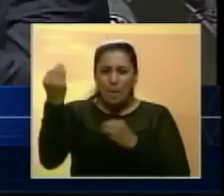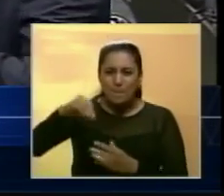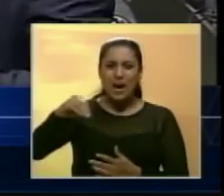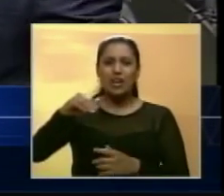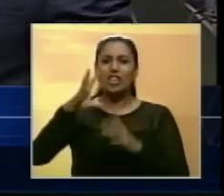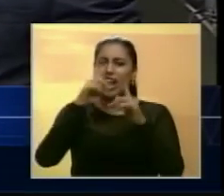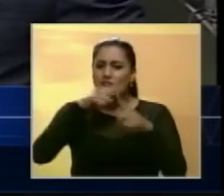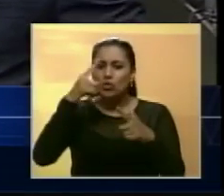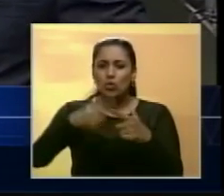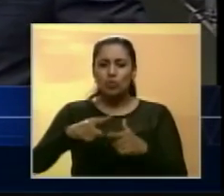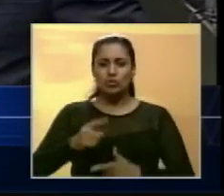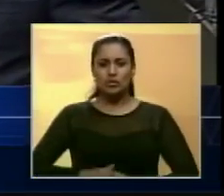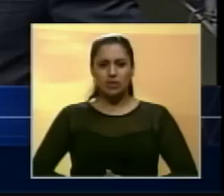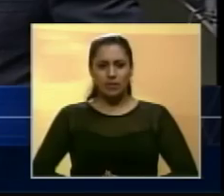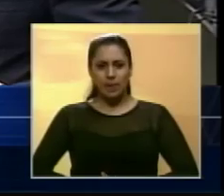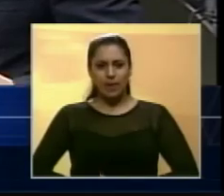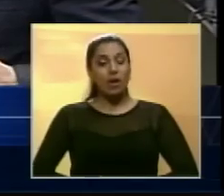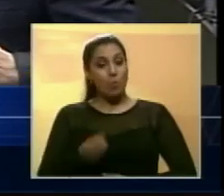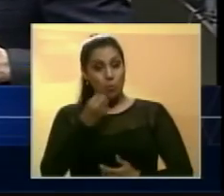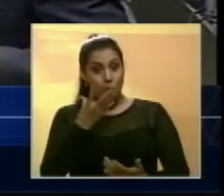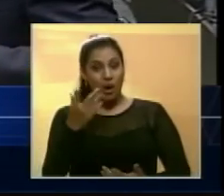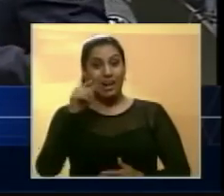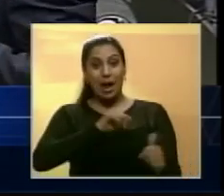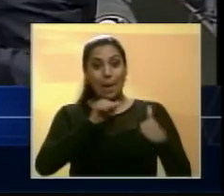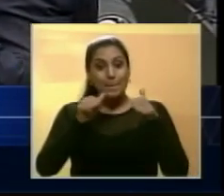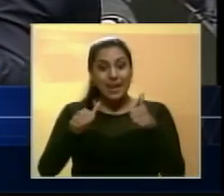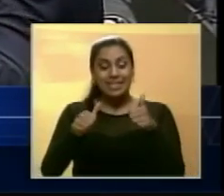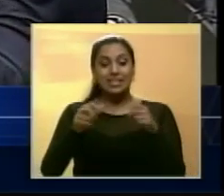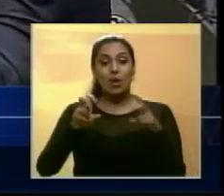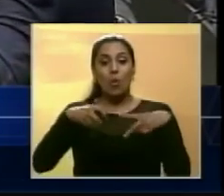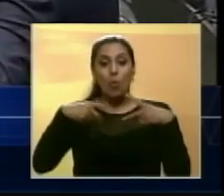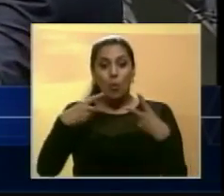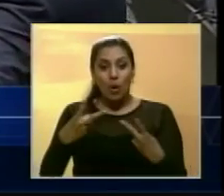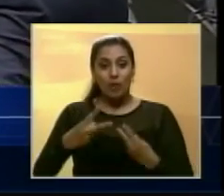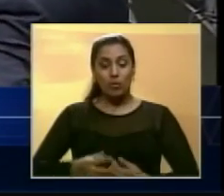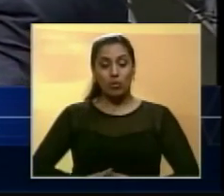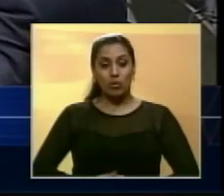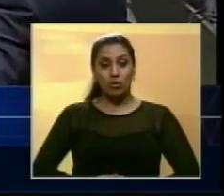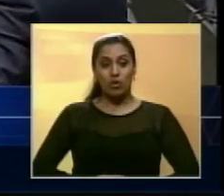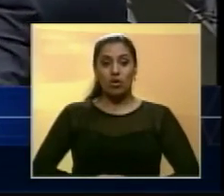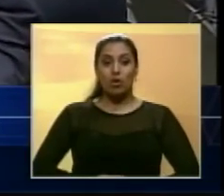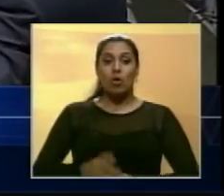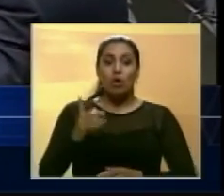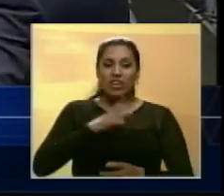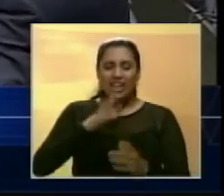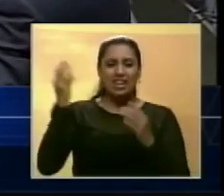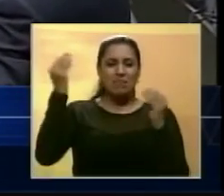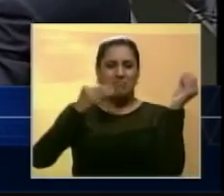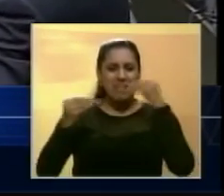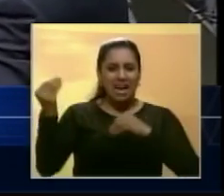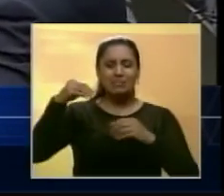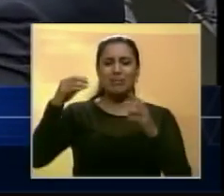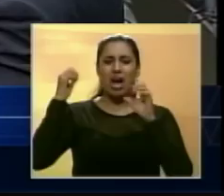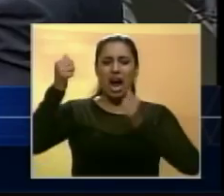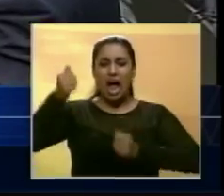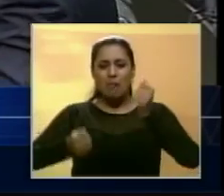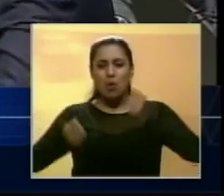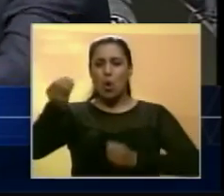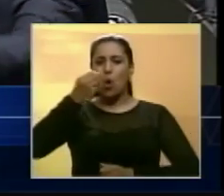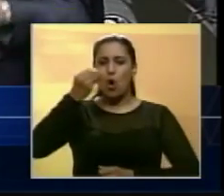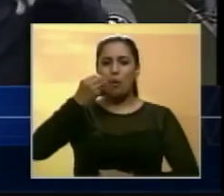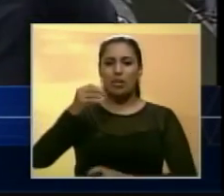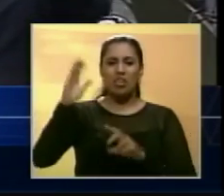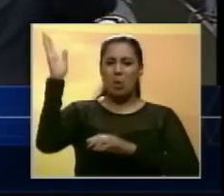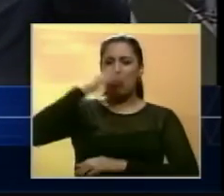como Ñapa entonces, bueno, ahí te empezaron a traer container y container de alimentos que